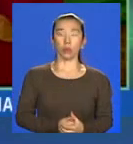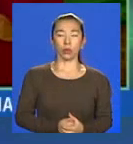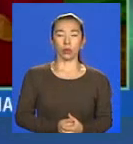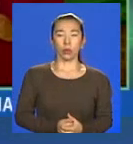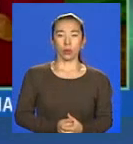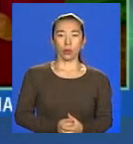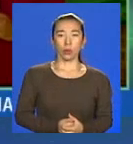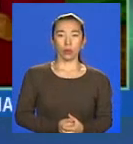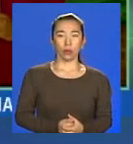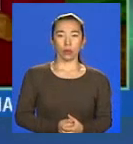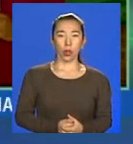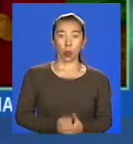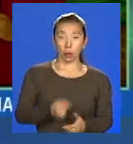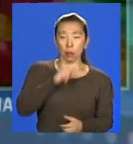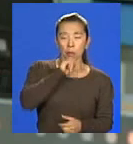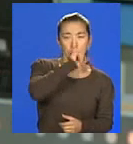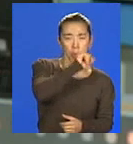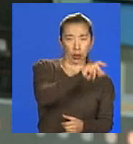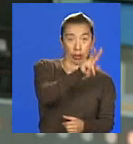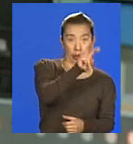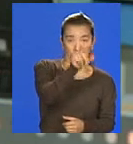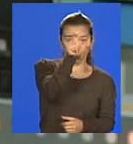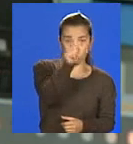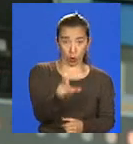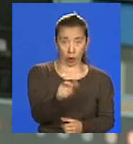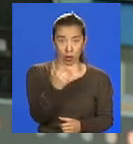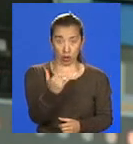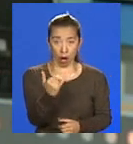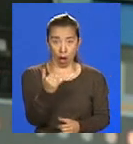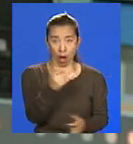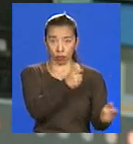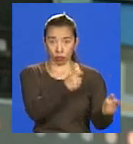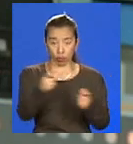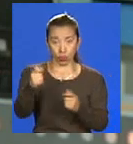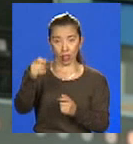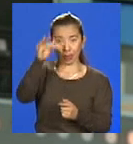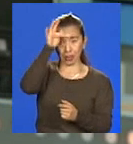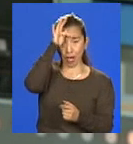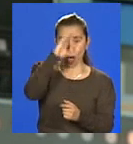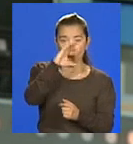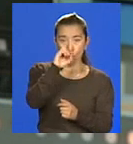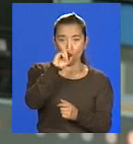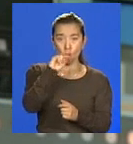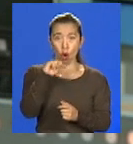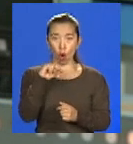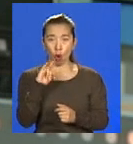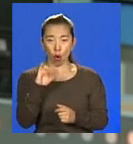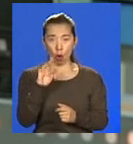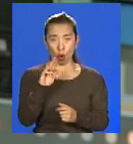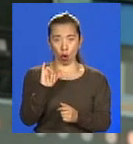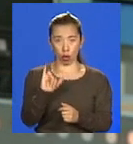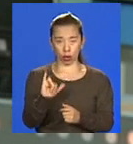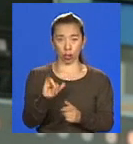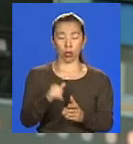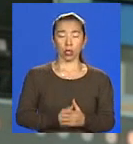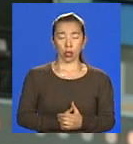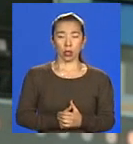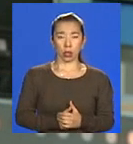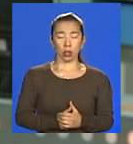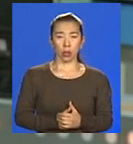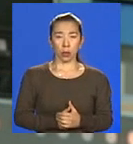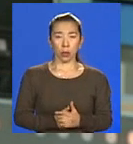Carlos. Las 7 personas entonces fueron trasladadas a la clínica del Country, pero en ese reporte oficial que hace